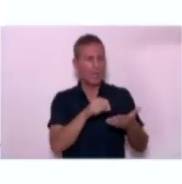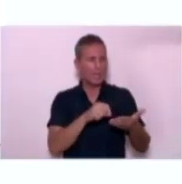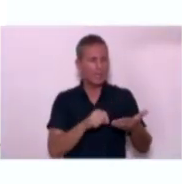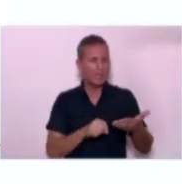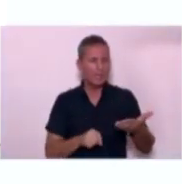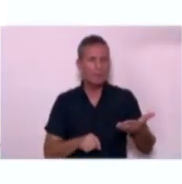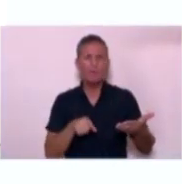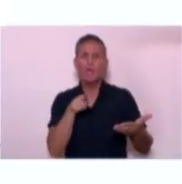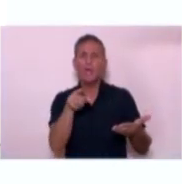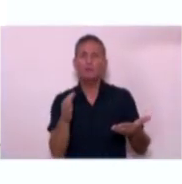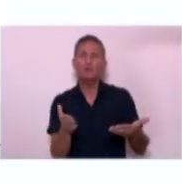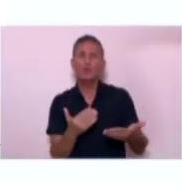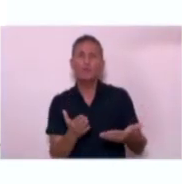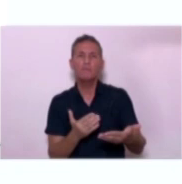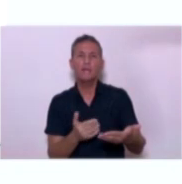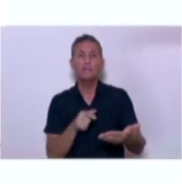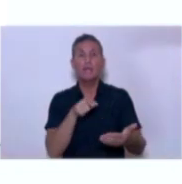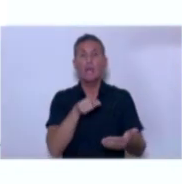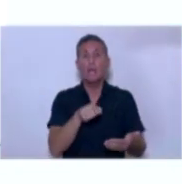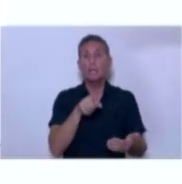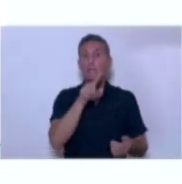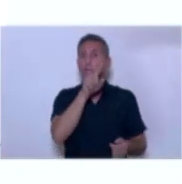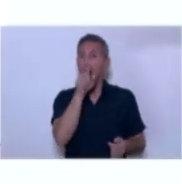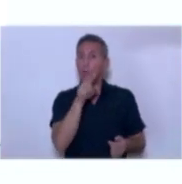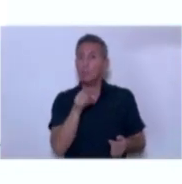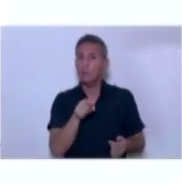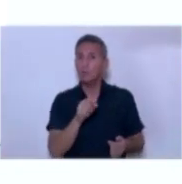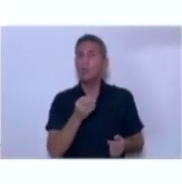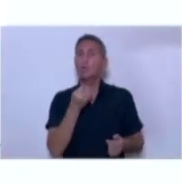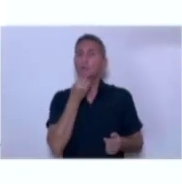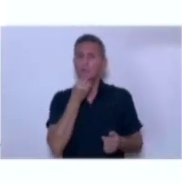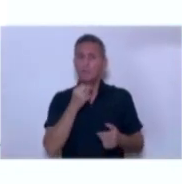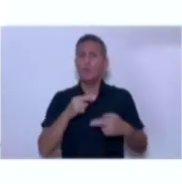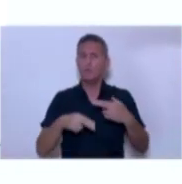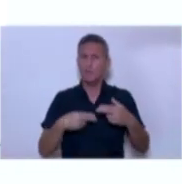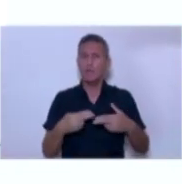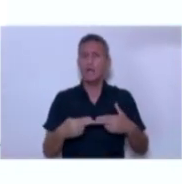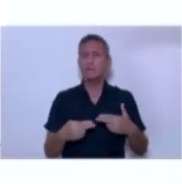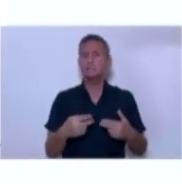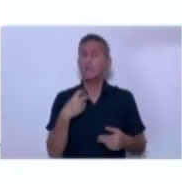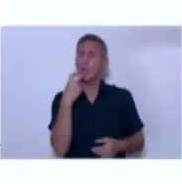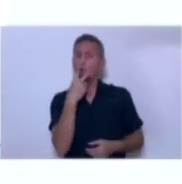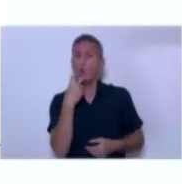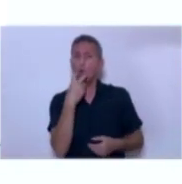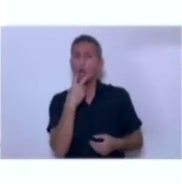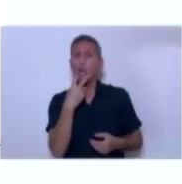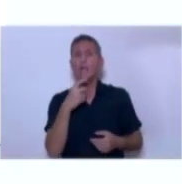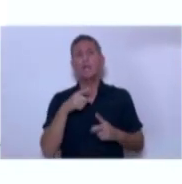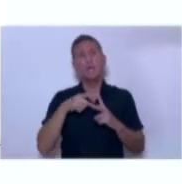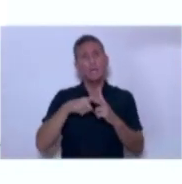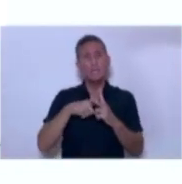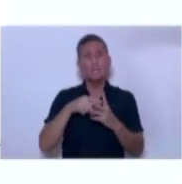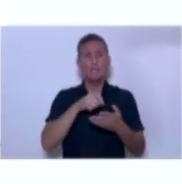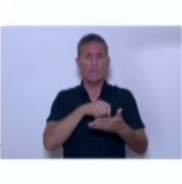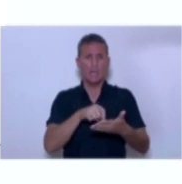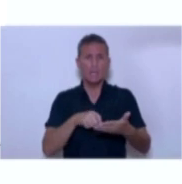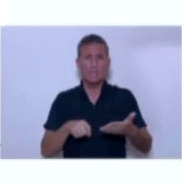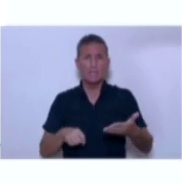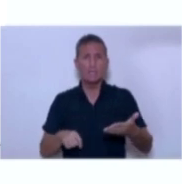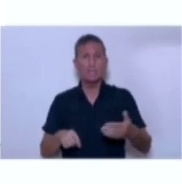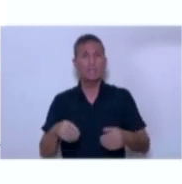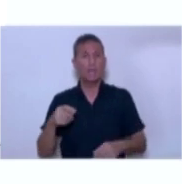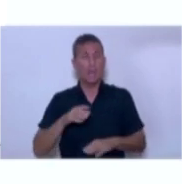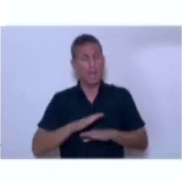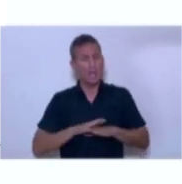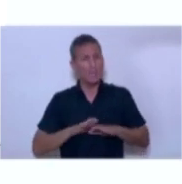títulos en tu libreta. Este tipo de preguntas son ejemplos que pueden hacerse orales o escritas